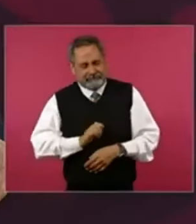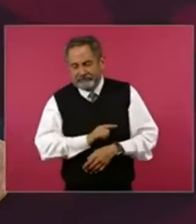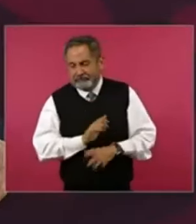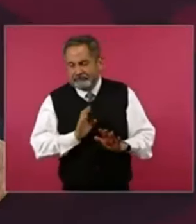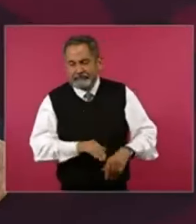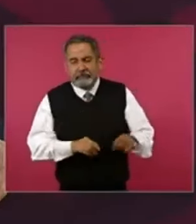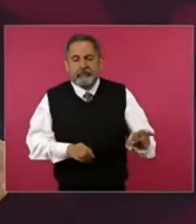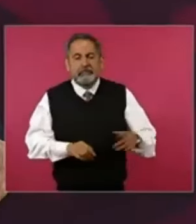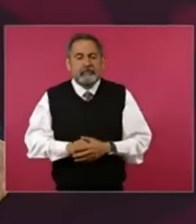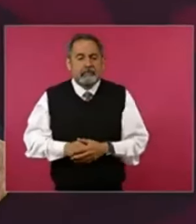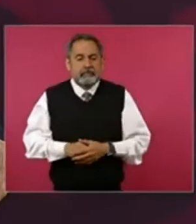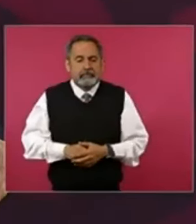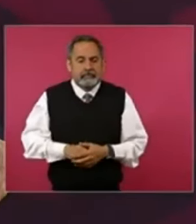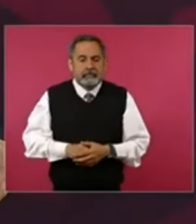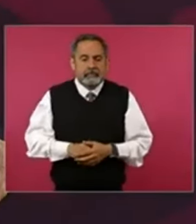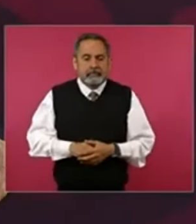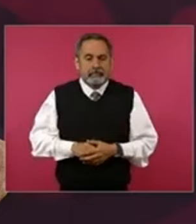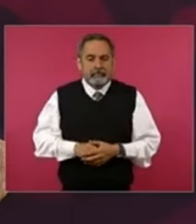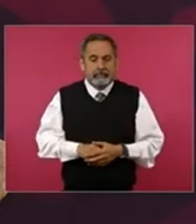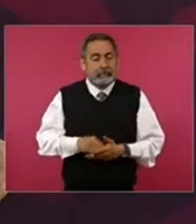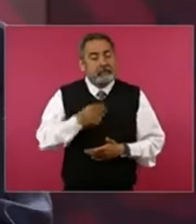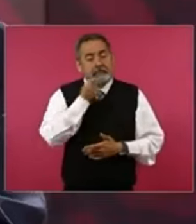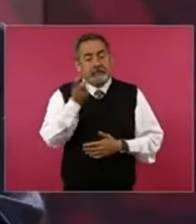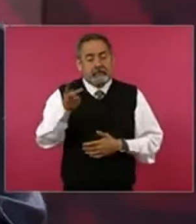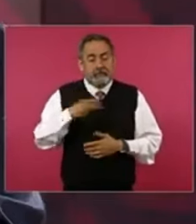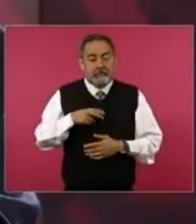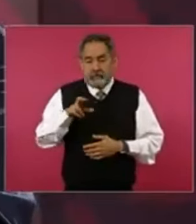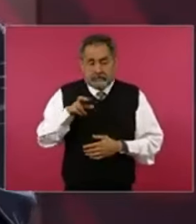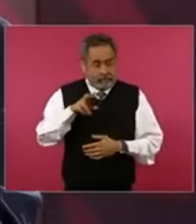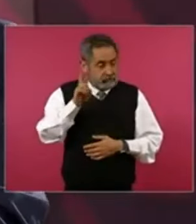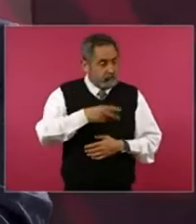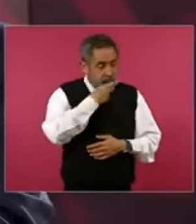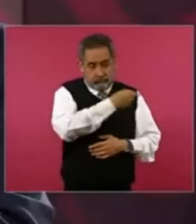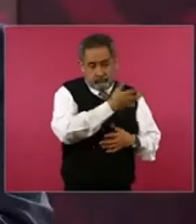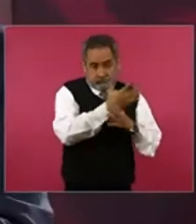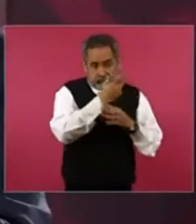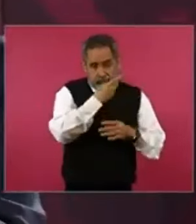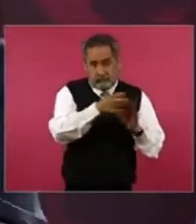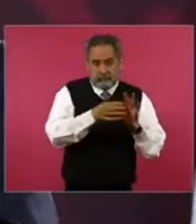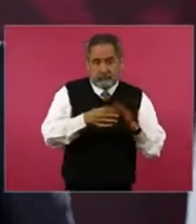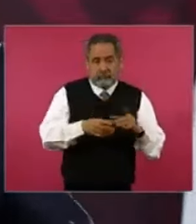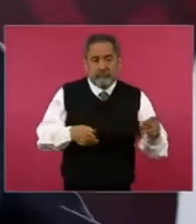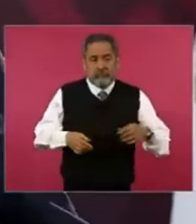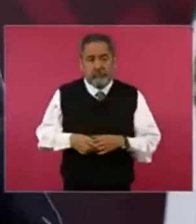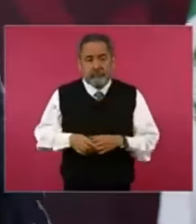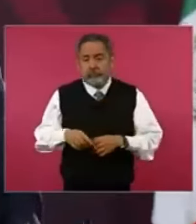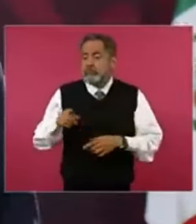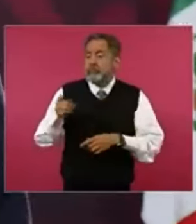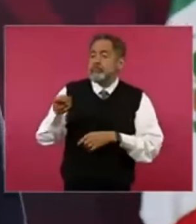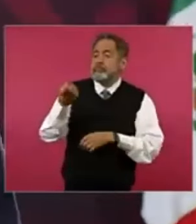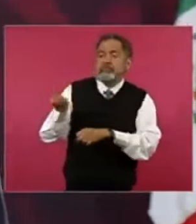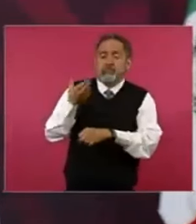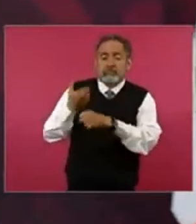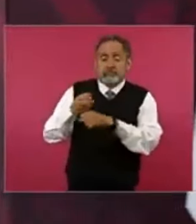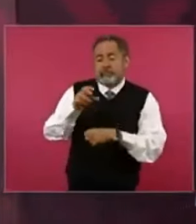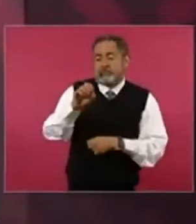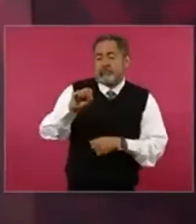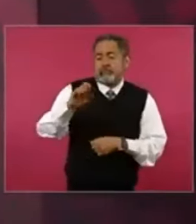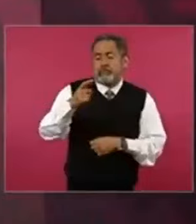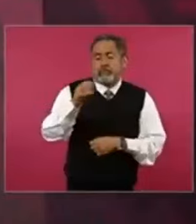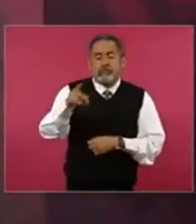eh dicen que Rosa yela lo voy a decir porque este va de secretaria de de